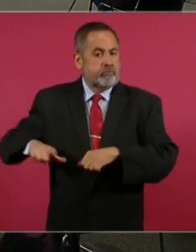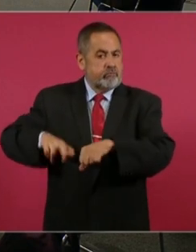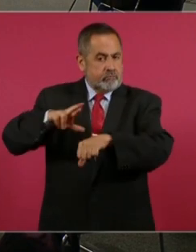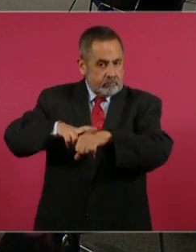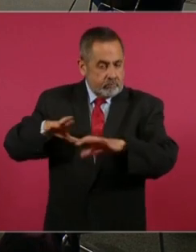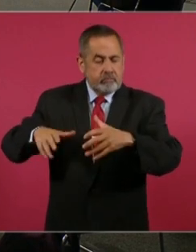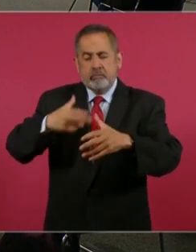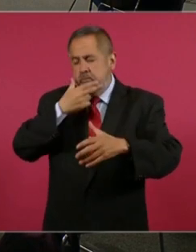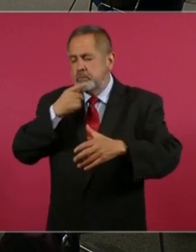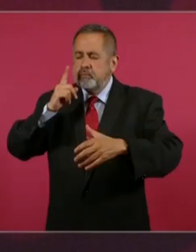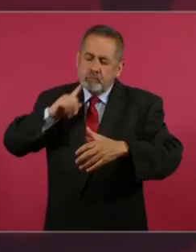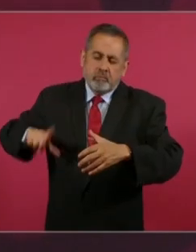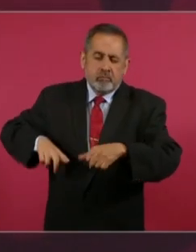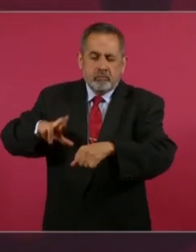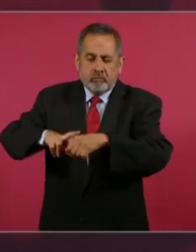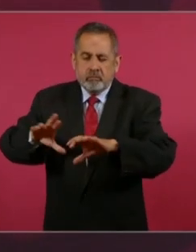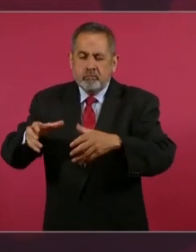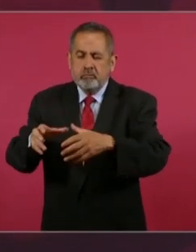gobernadoras, gobernadores,